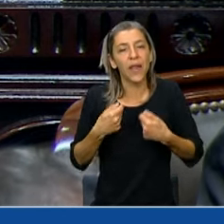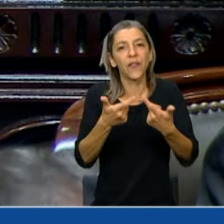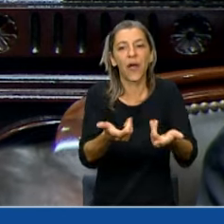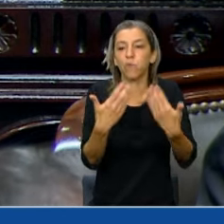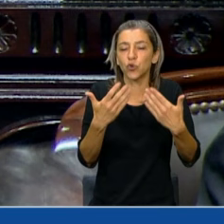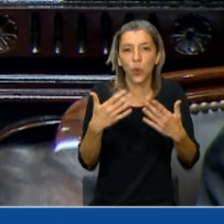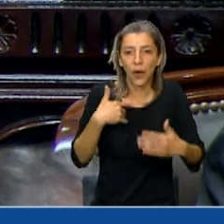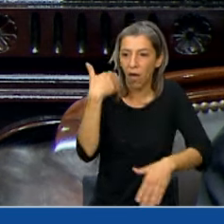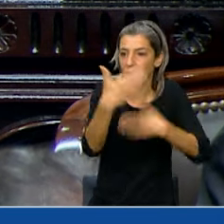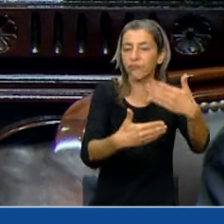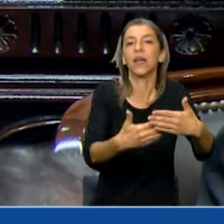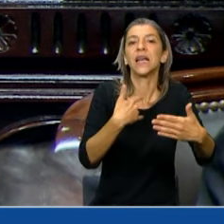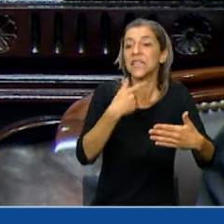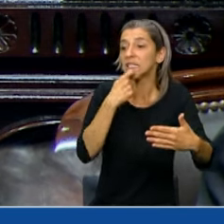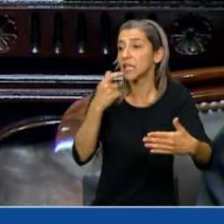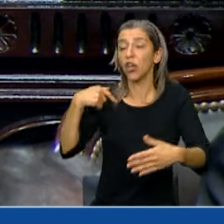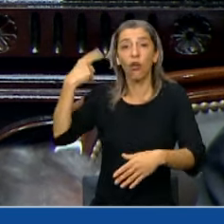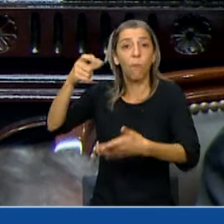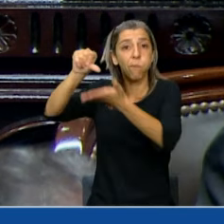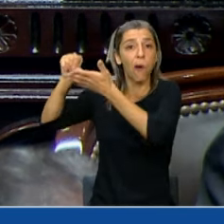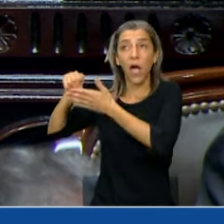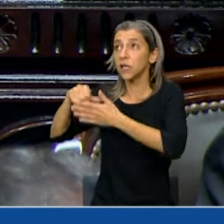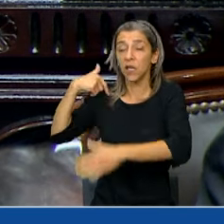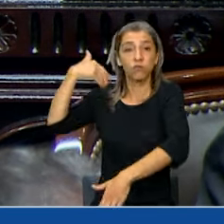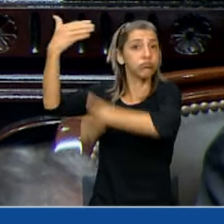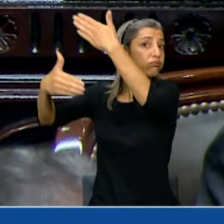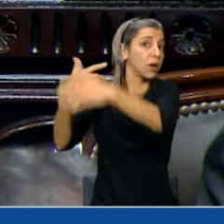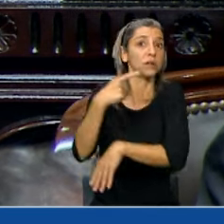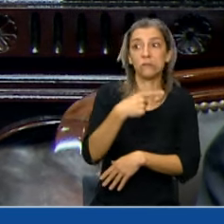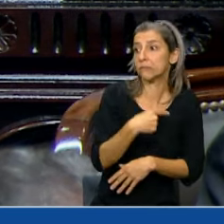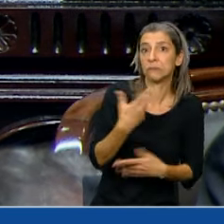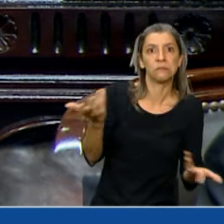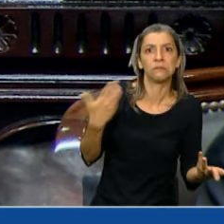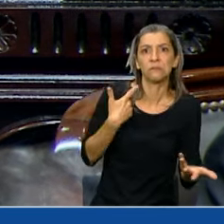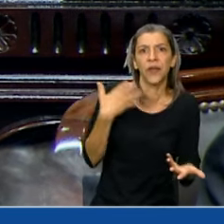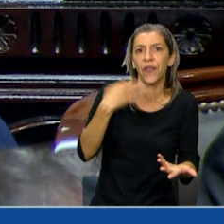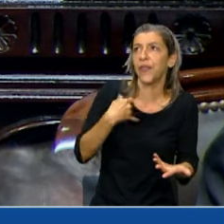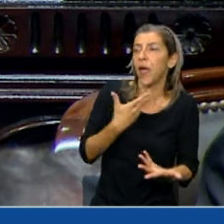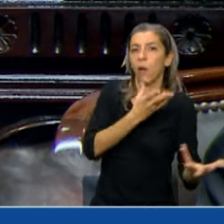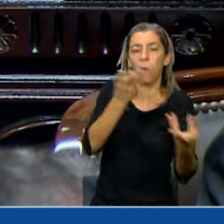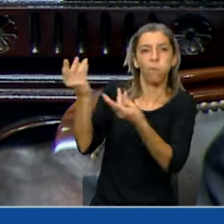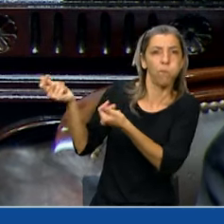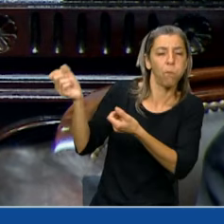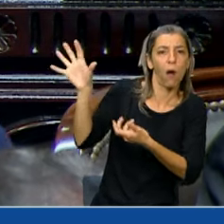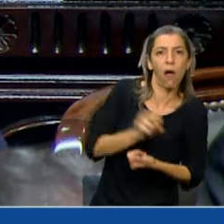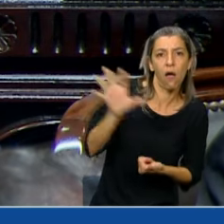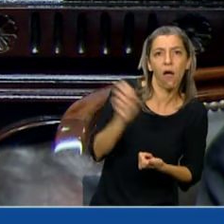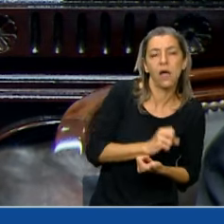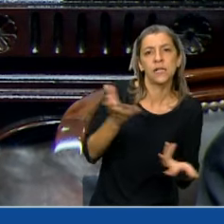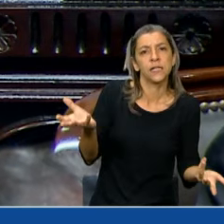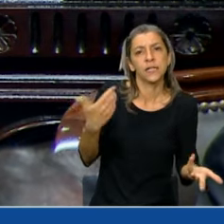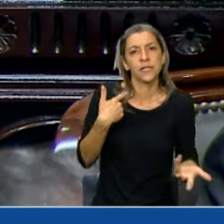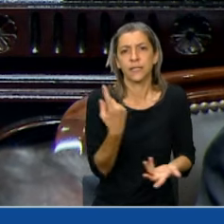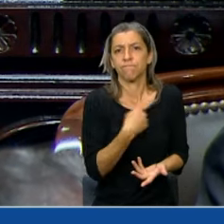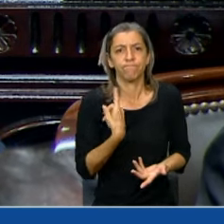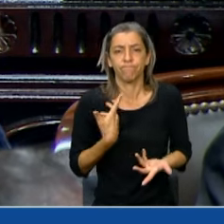expone a depender de exportaciones sin valor agregado y a un modelo económico frágil que no puede ser resuelto ni por por